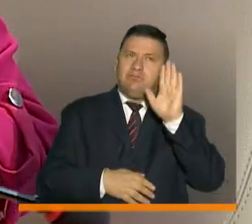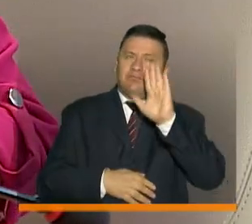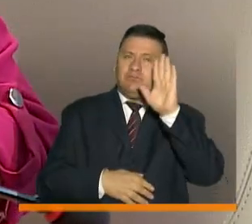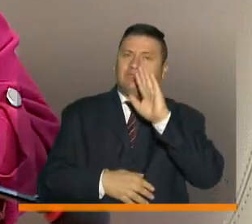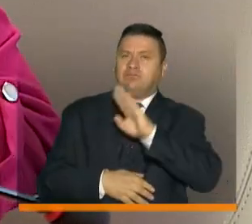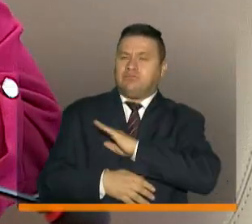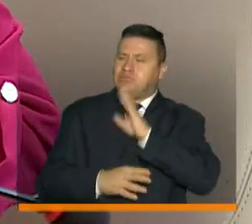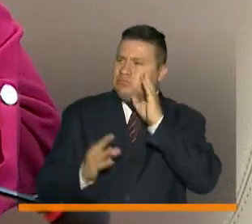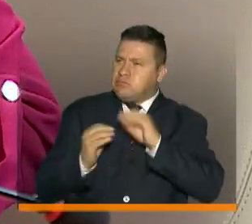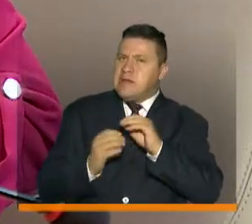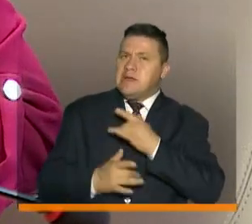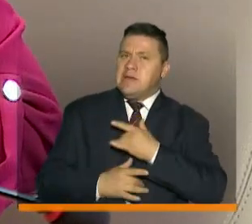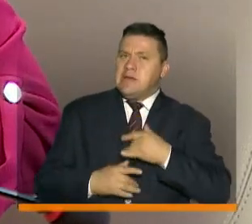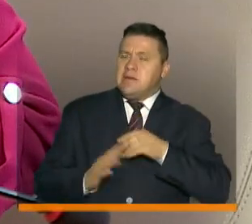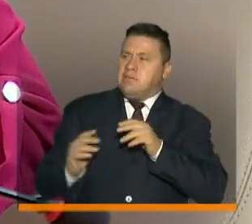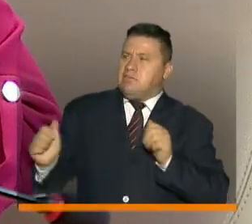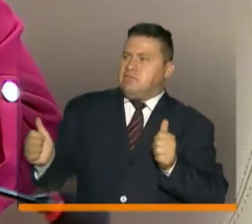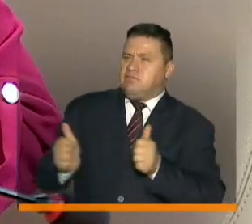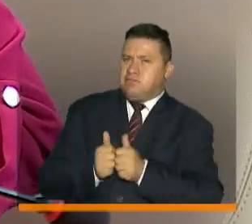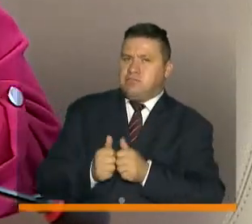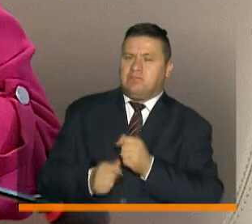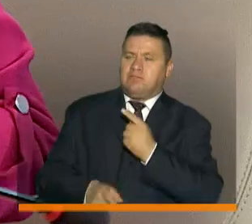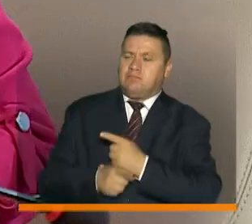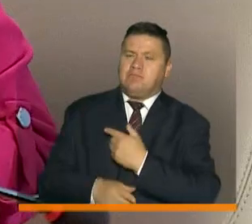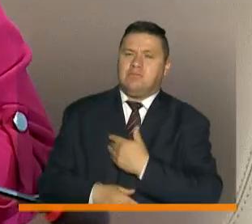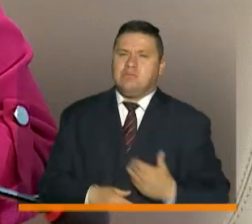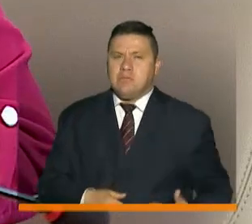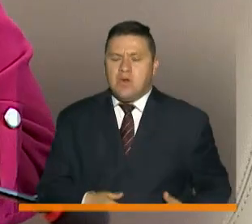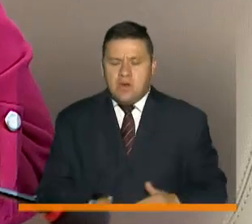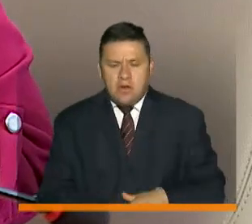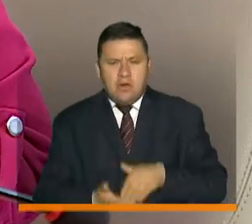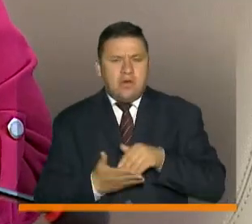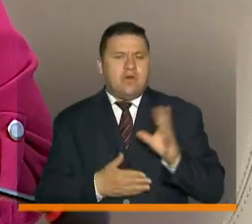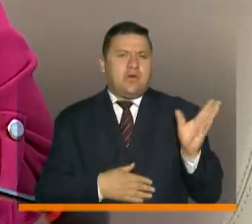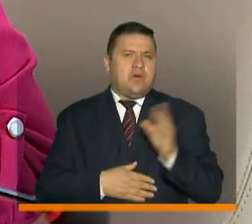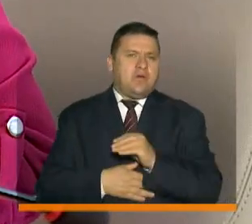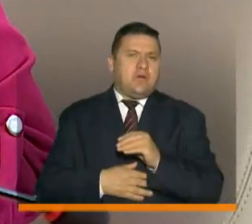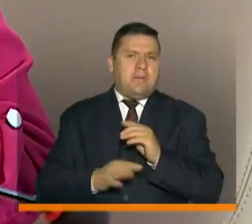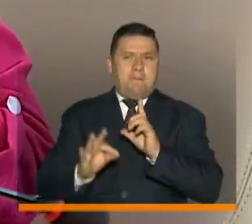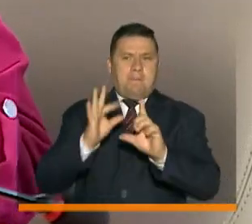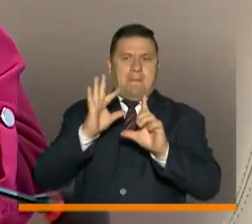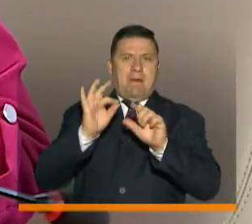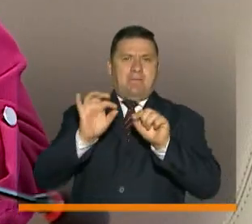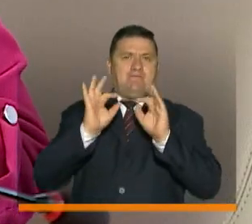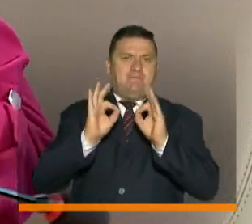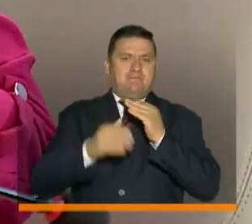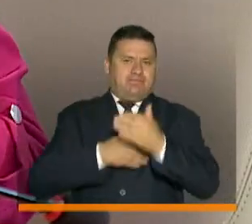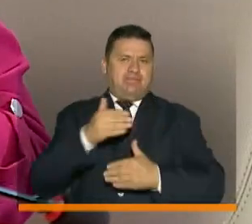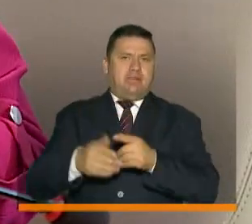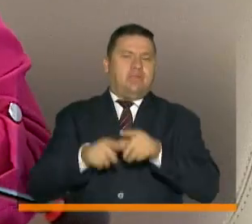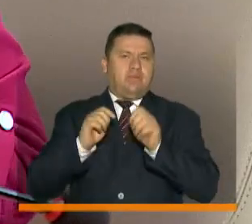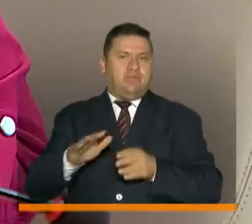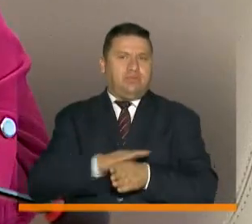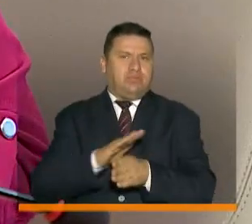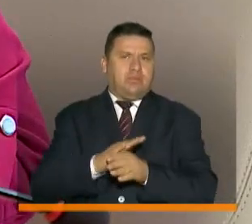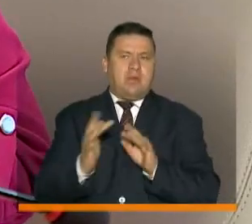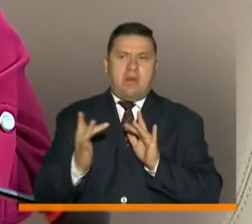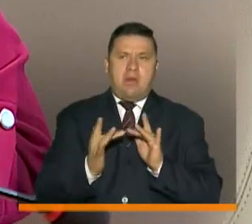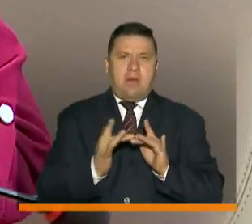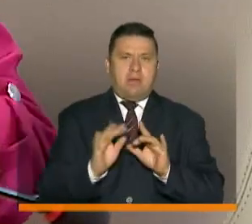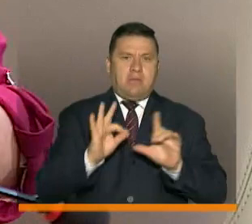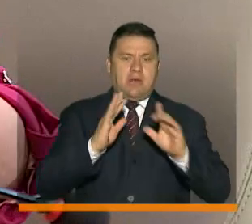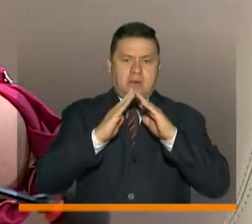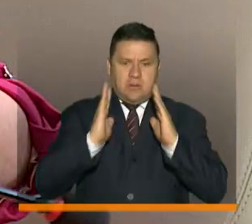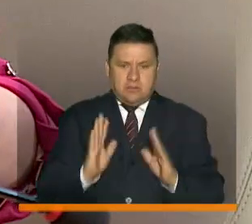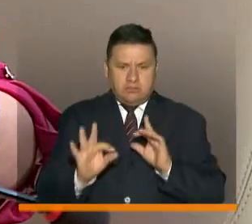seguimiento de los protocolos en salud y, como mencionó el presidente, cómo se fortalecen todas las plataformas para garantizar que puedan estar conectados también